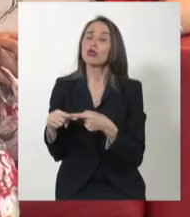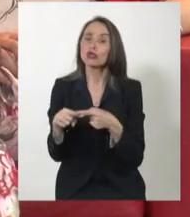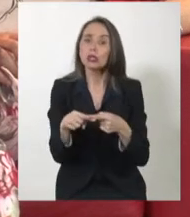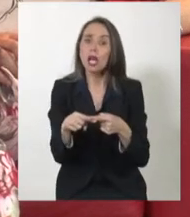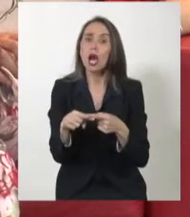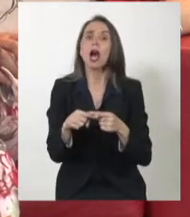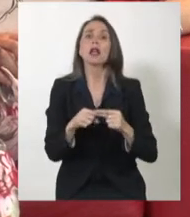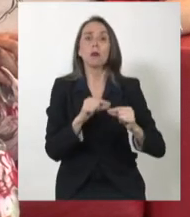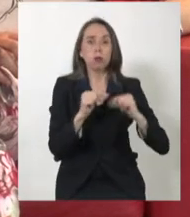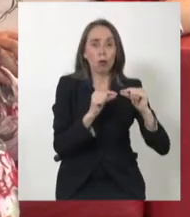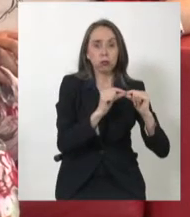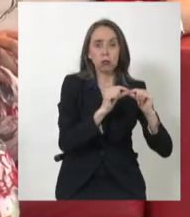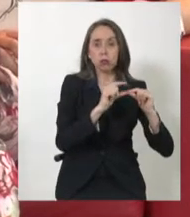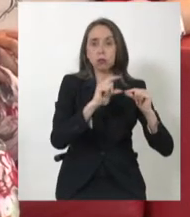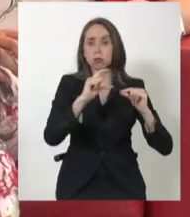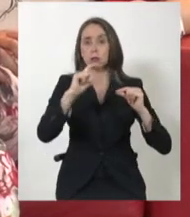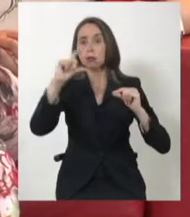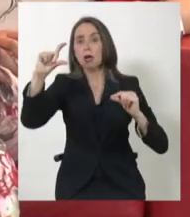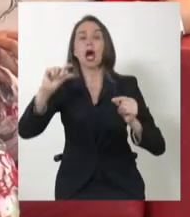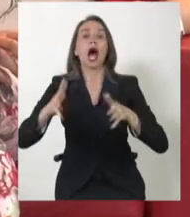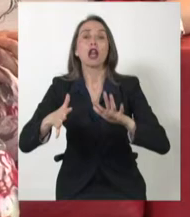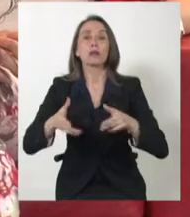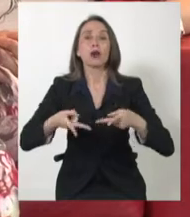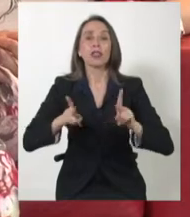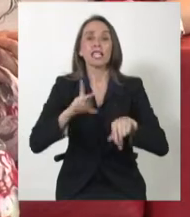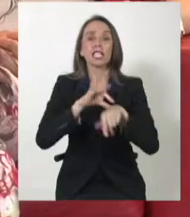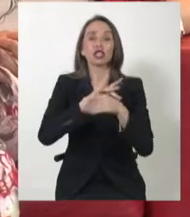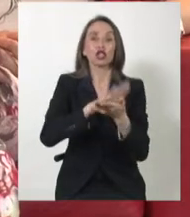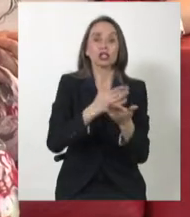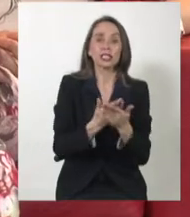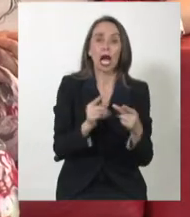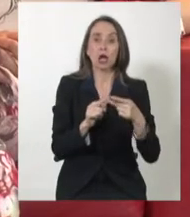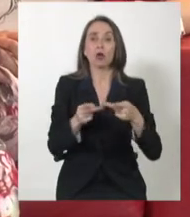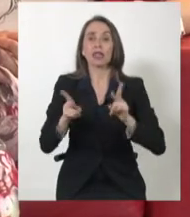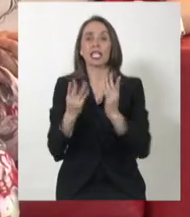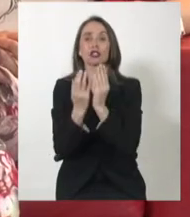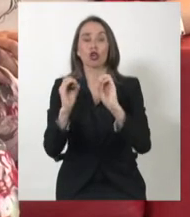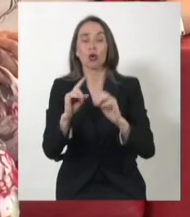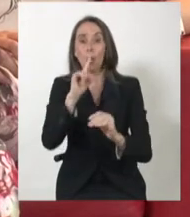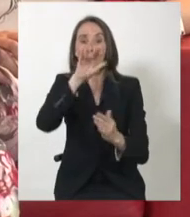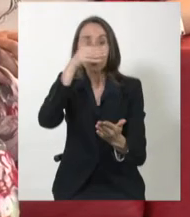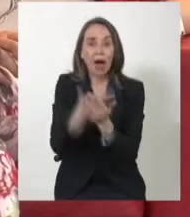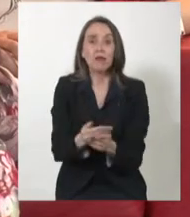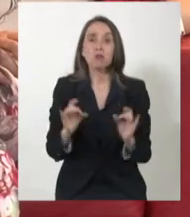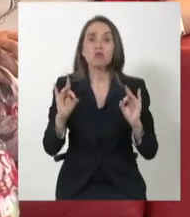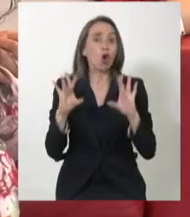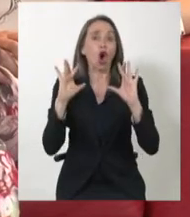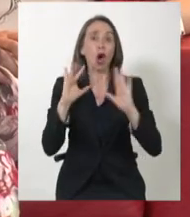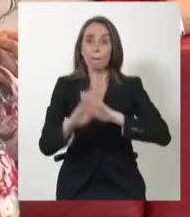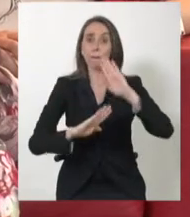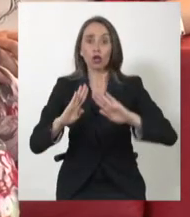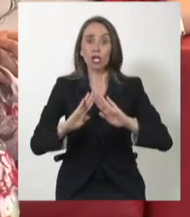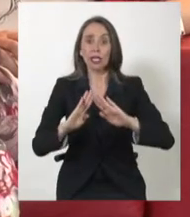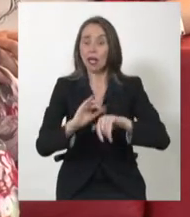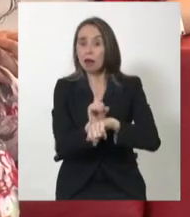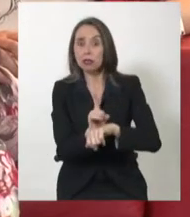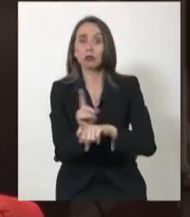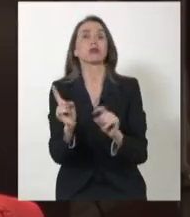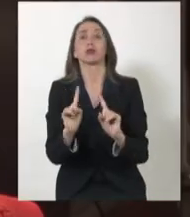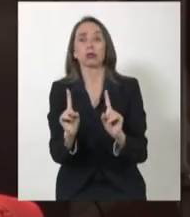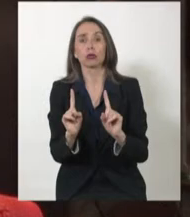Con progresividad. Sí, es cierto que tal vez el derecho a la salud, a la educación, no puede de una vez protegerse absolutamente,